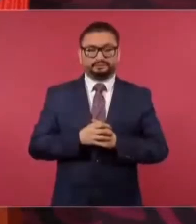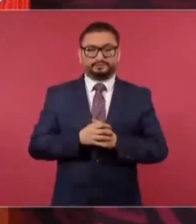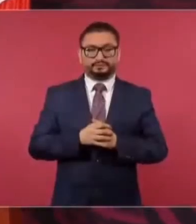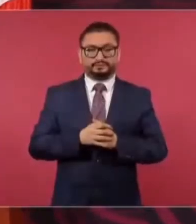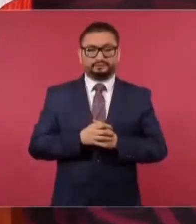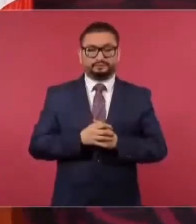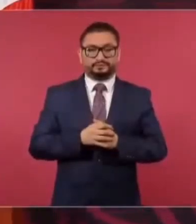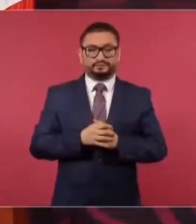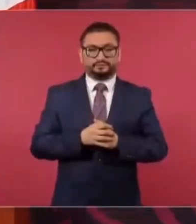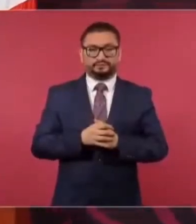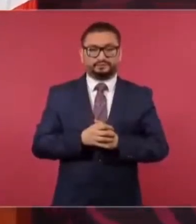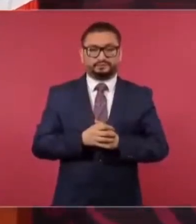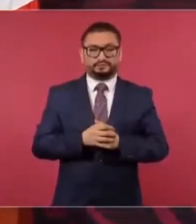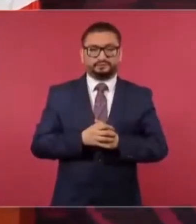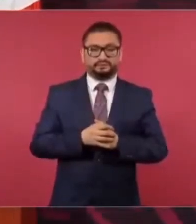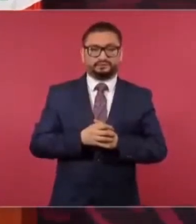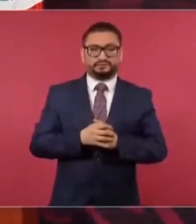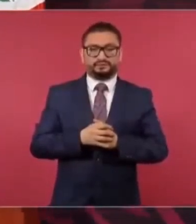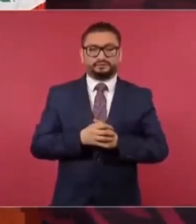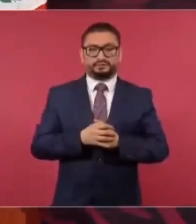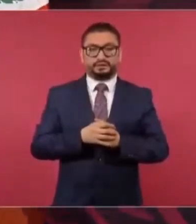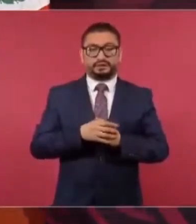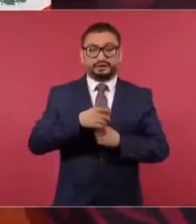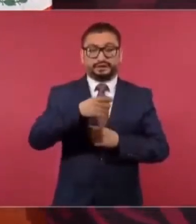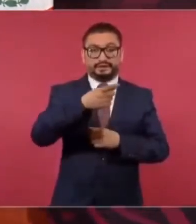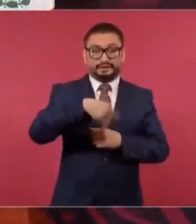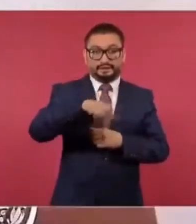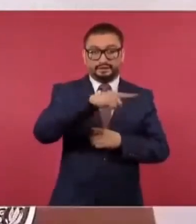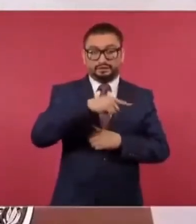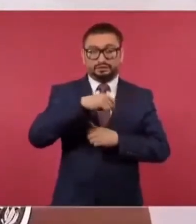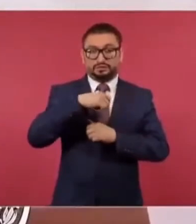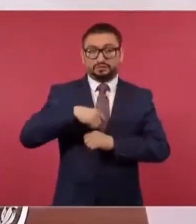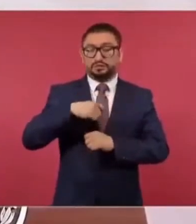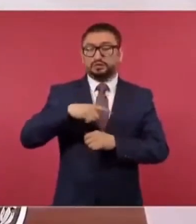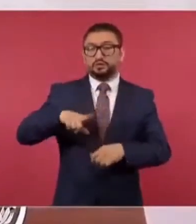se infiltró en el gobierno.